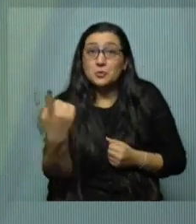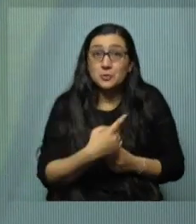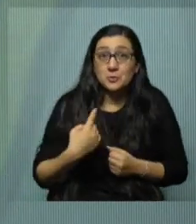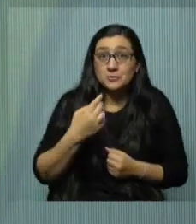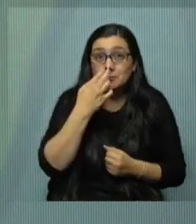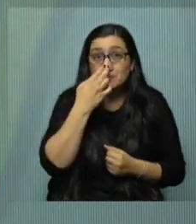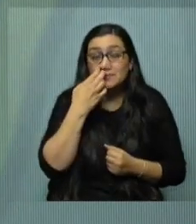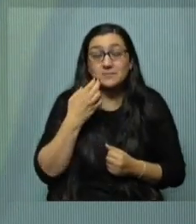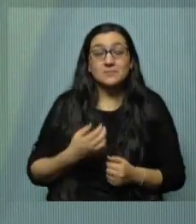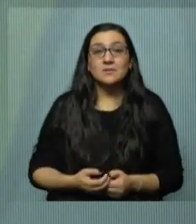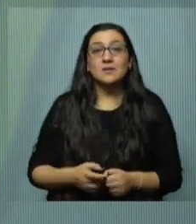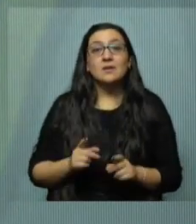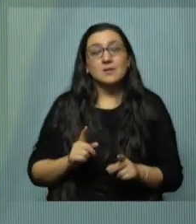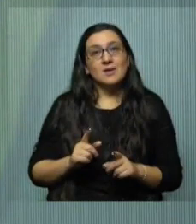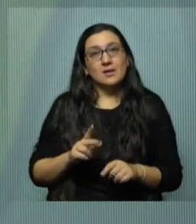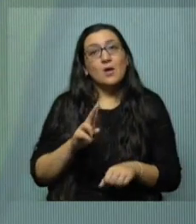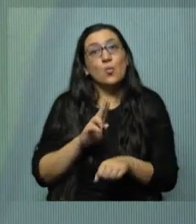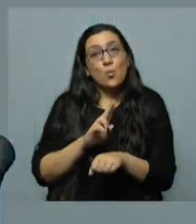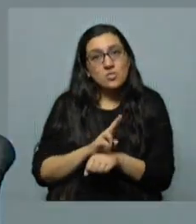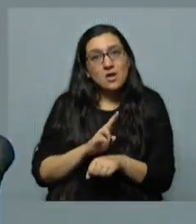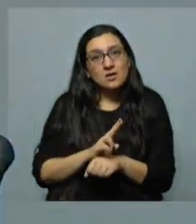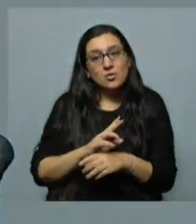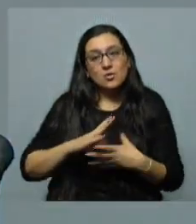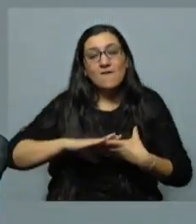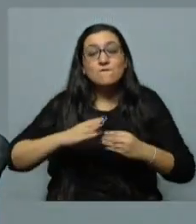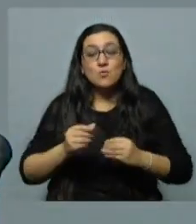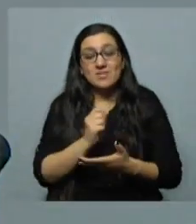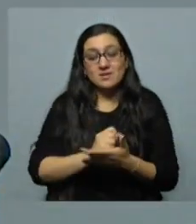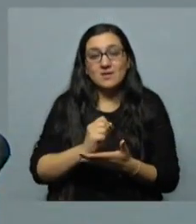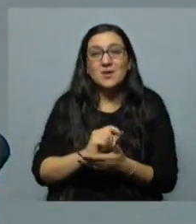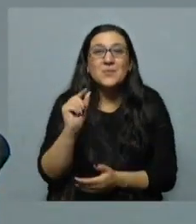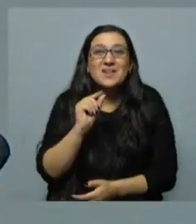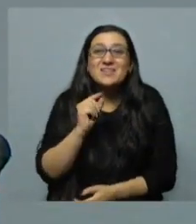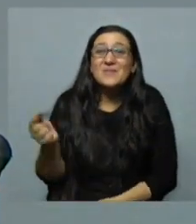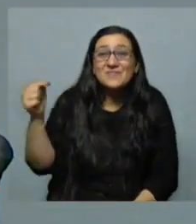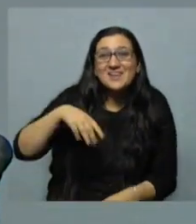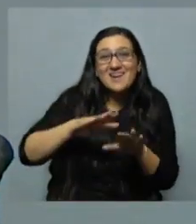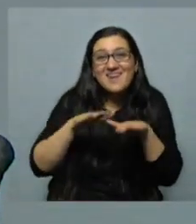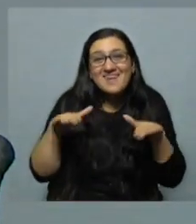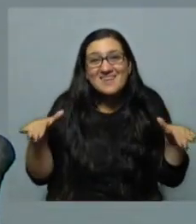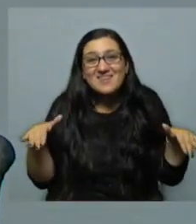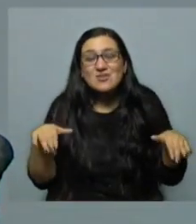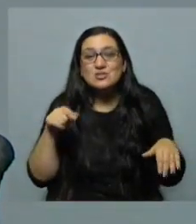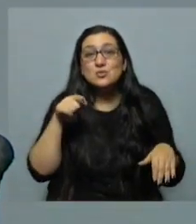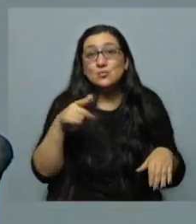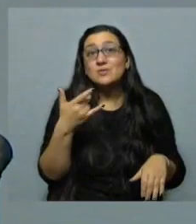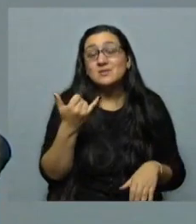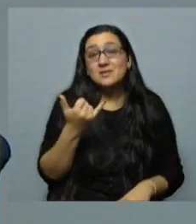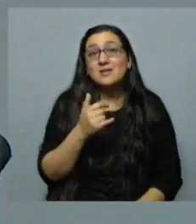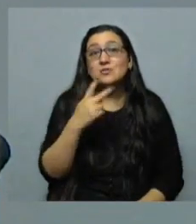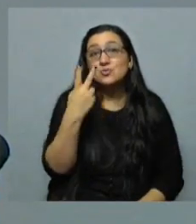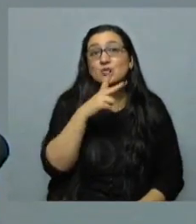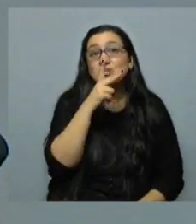forma, cuidando ciertas formas, ¿no? En un ratito vamos a tener niños acá en el estudio. Vos tenés dos gurises, Dante,